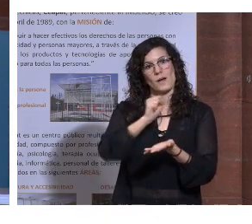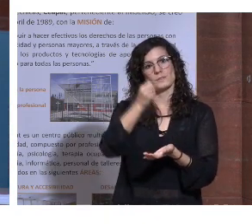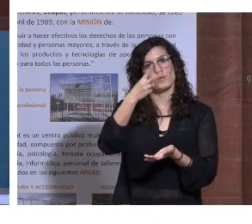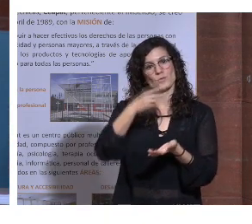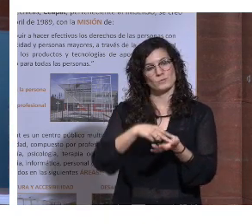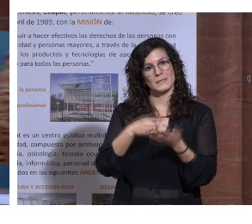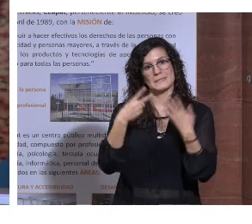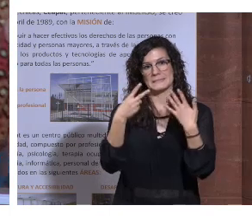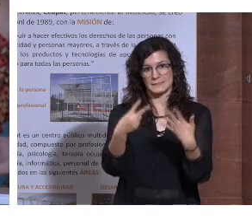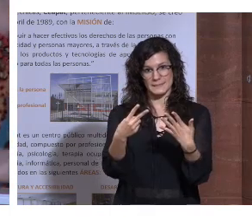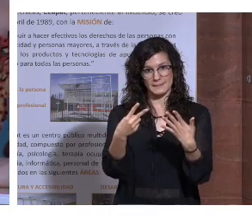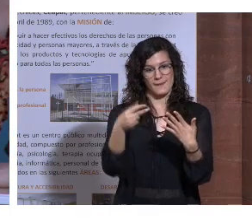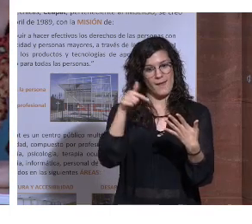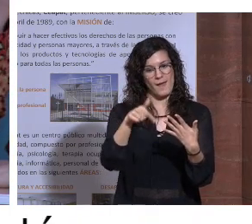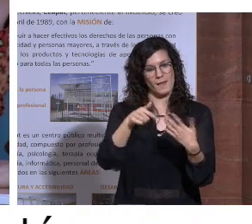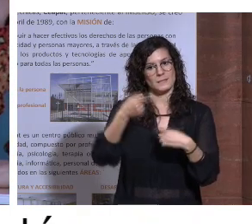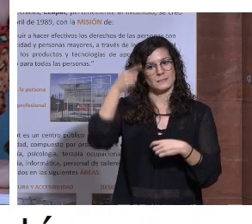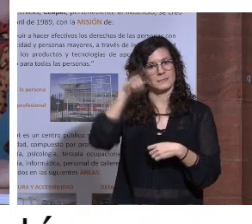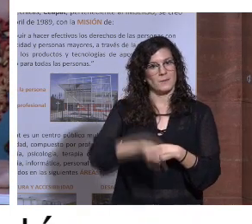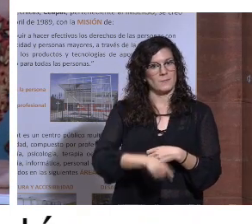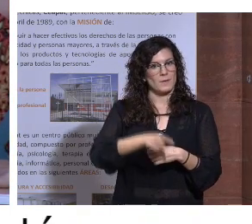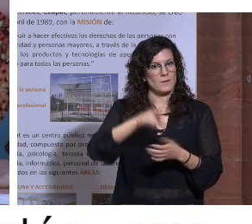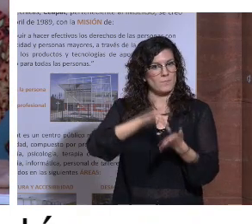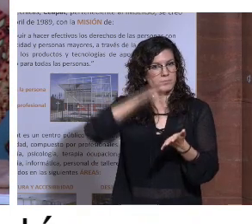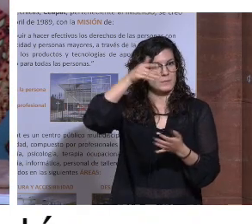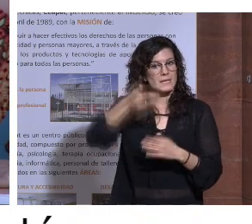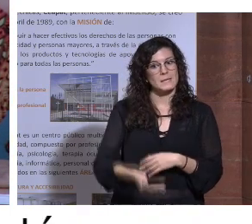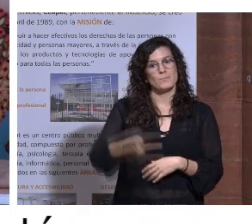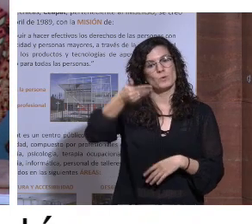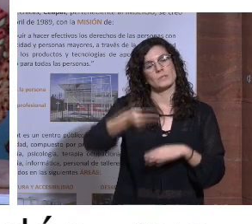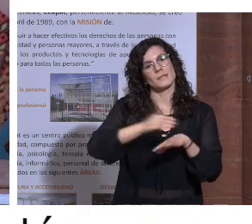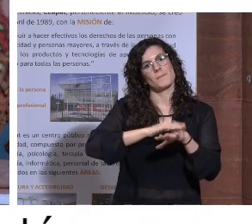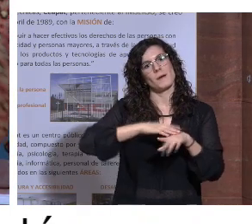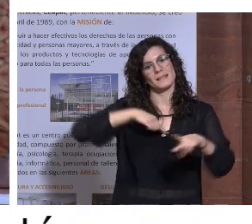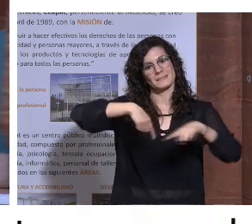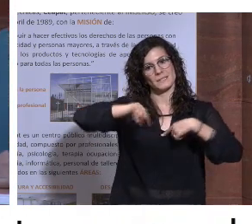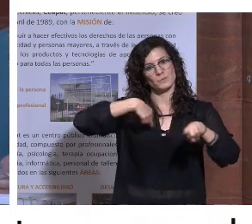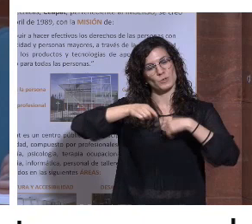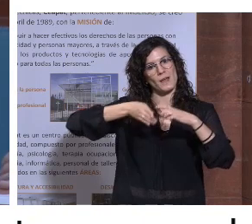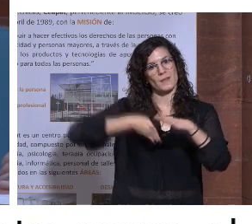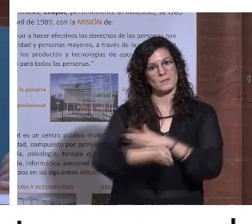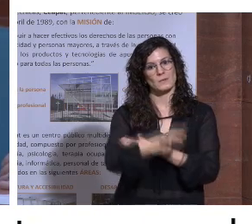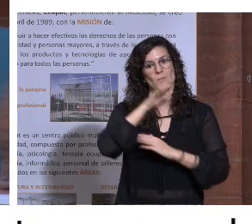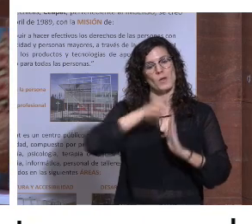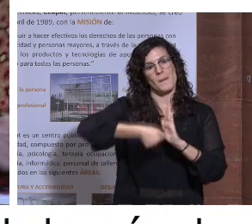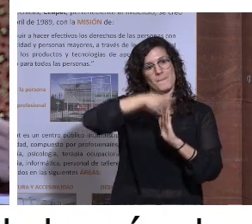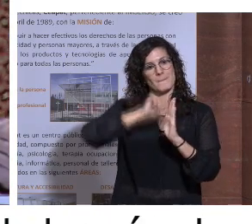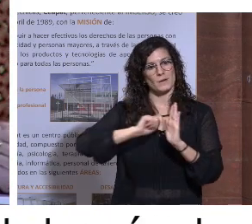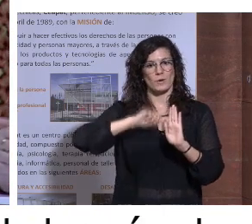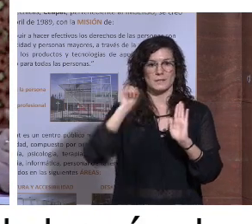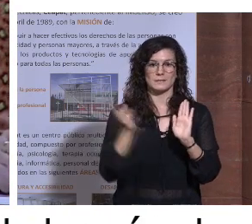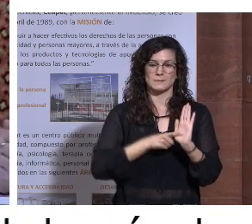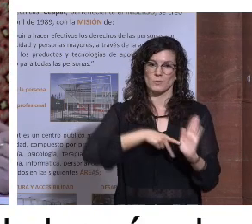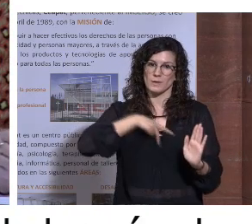el 2007, que fue otro momento muy importante para el transporte accesible, ya que se elaboró el marco legislativo general de la